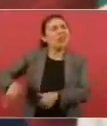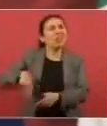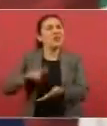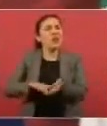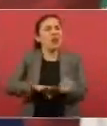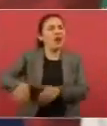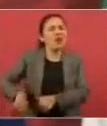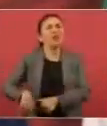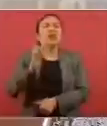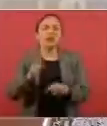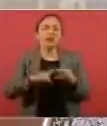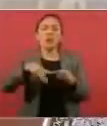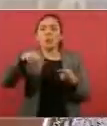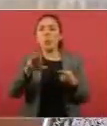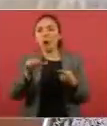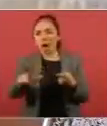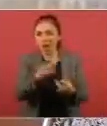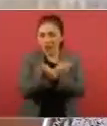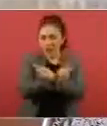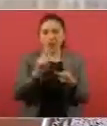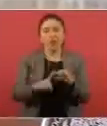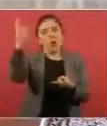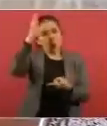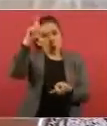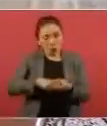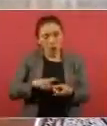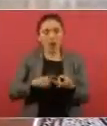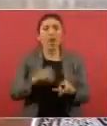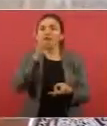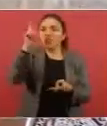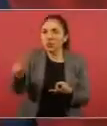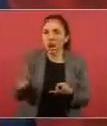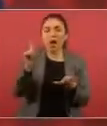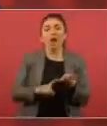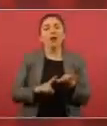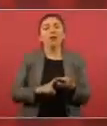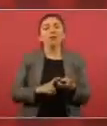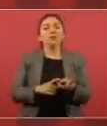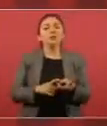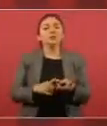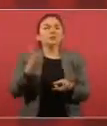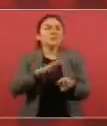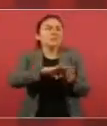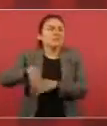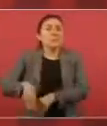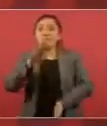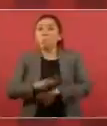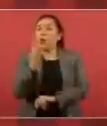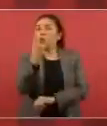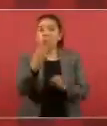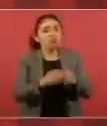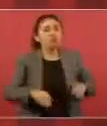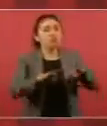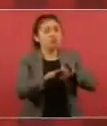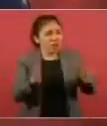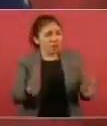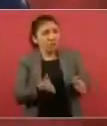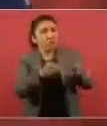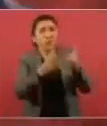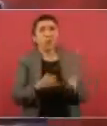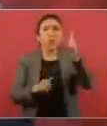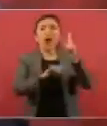los valores morales, culturales, espirituales, y se elevó a rango supremo